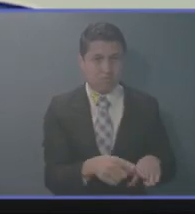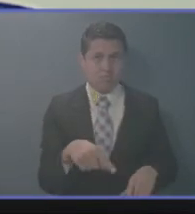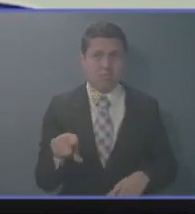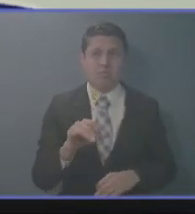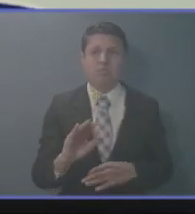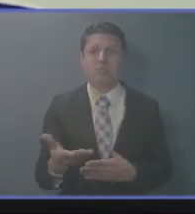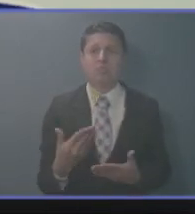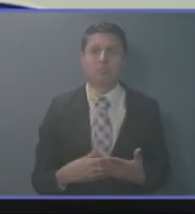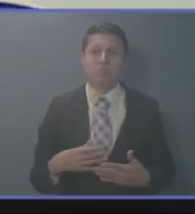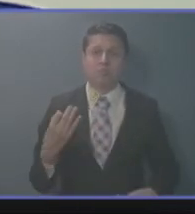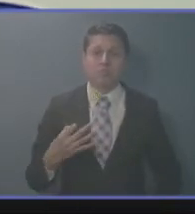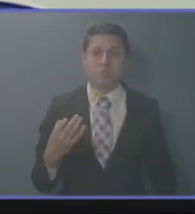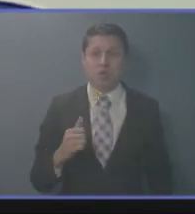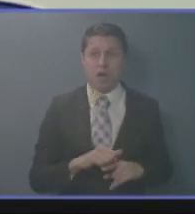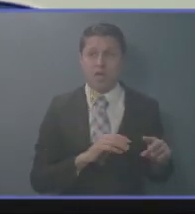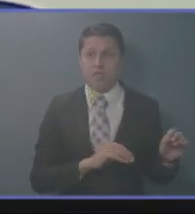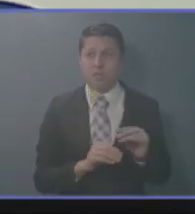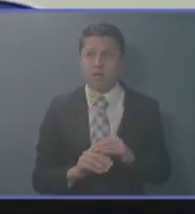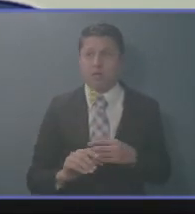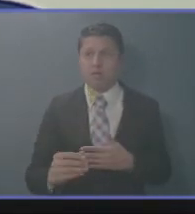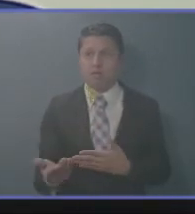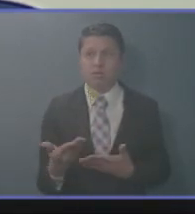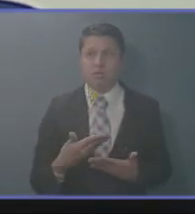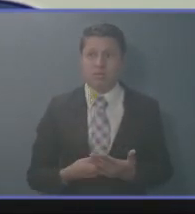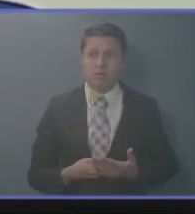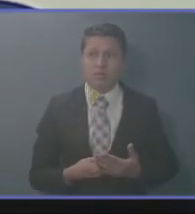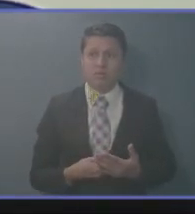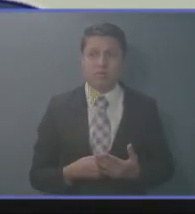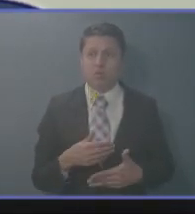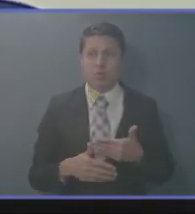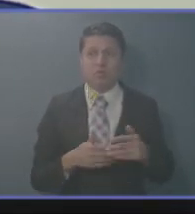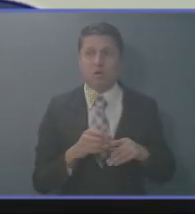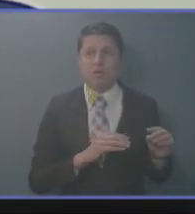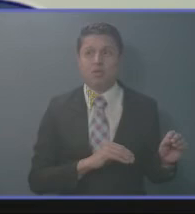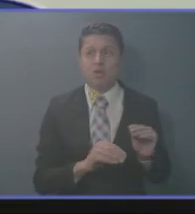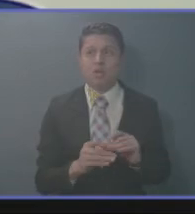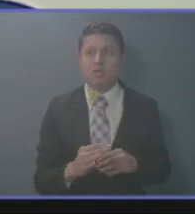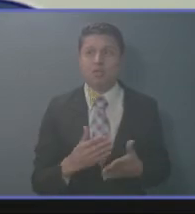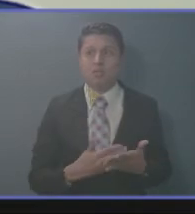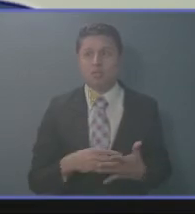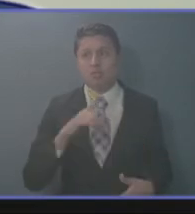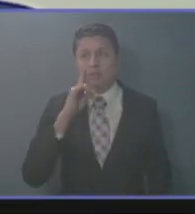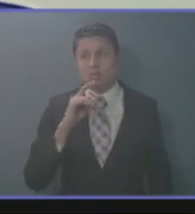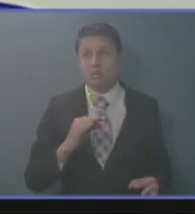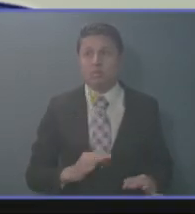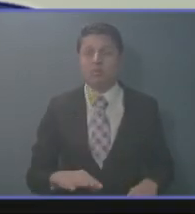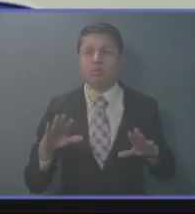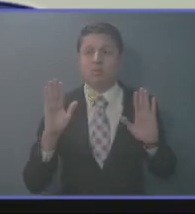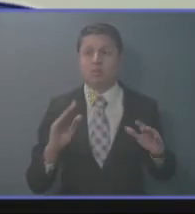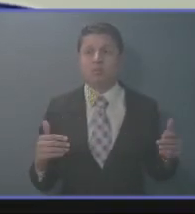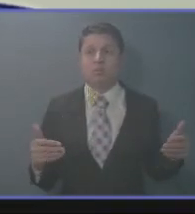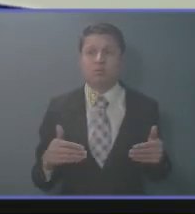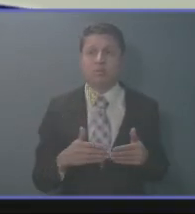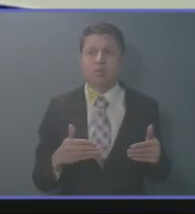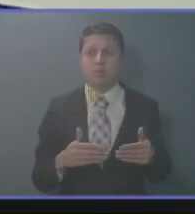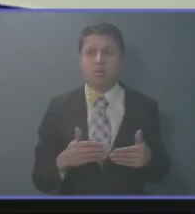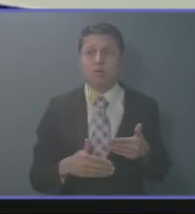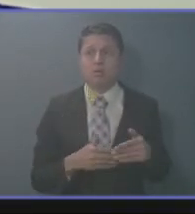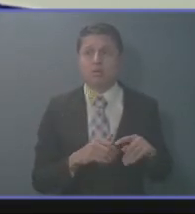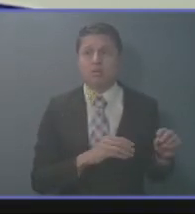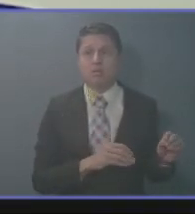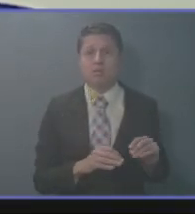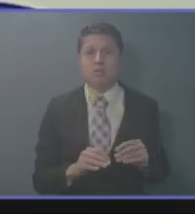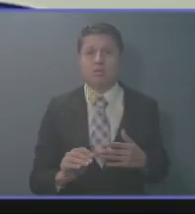necesarios para realizar su normal desempeño, debiendo levantar un registro de dichos bienes, el cual